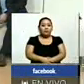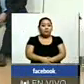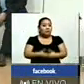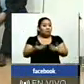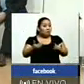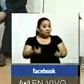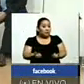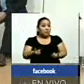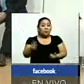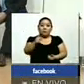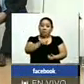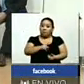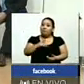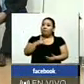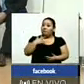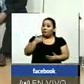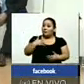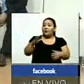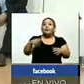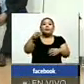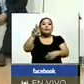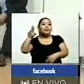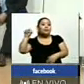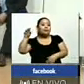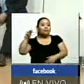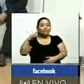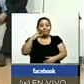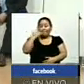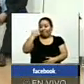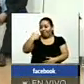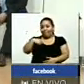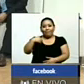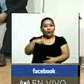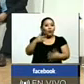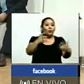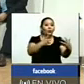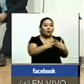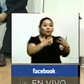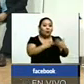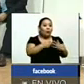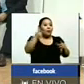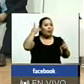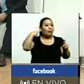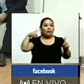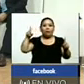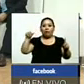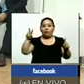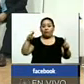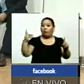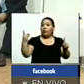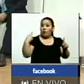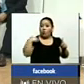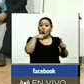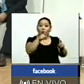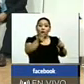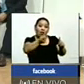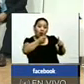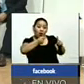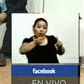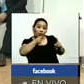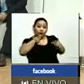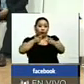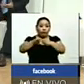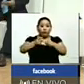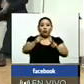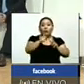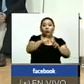Bueno, definitivamente que como Red Salvadoreña de Medios nos sentimos orgullosos de nuestros compañeros, de David Barraza, director de noticieros de Red Salvadoreña de